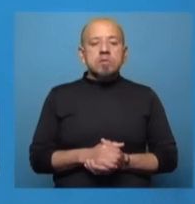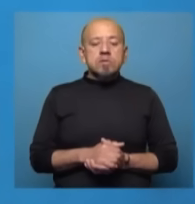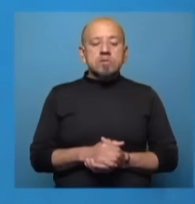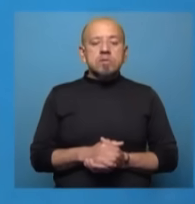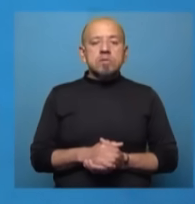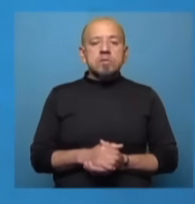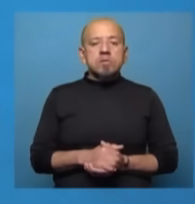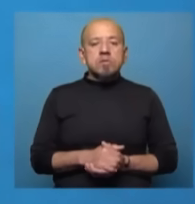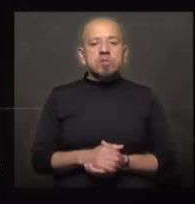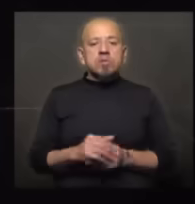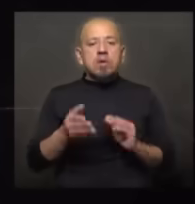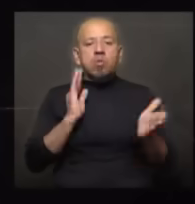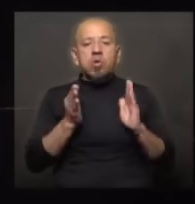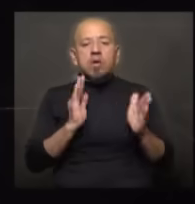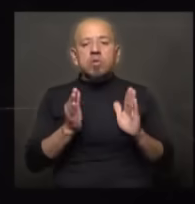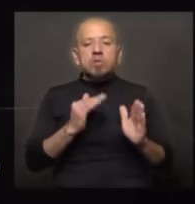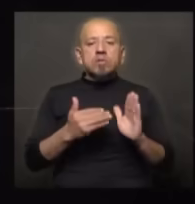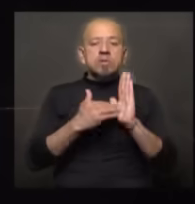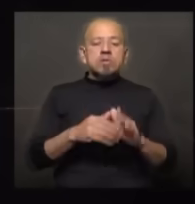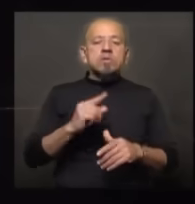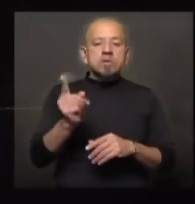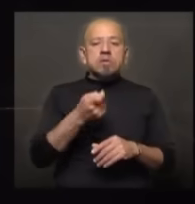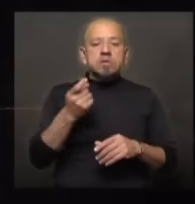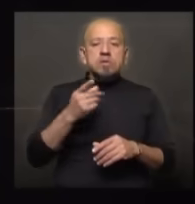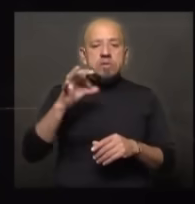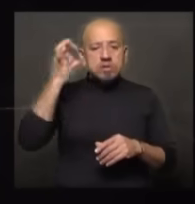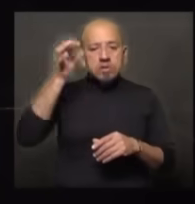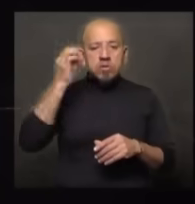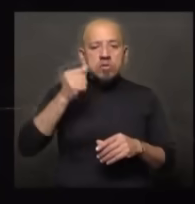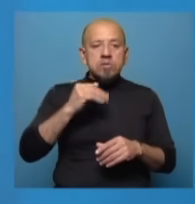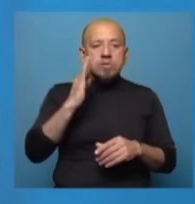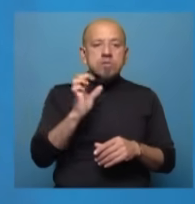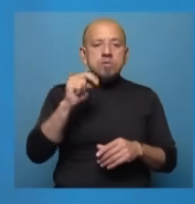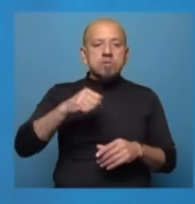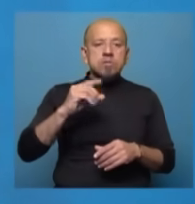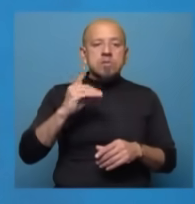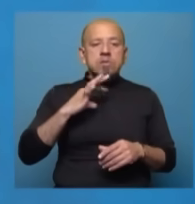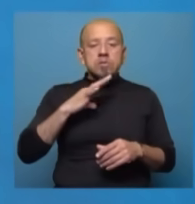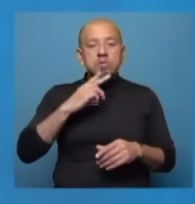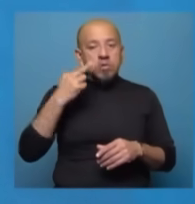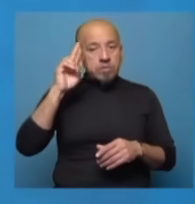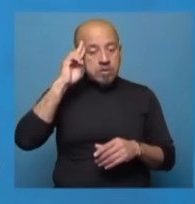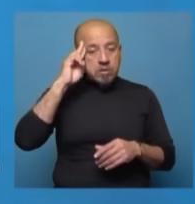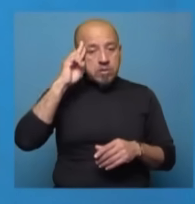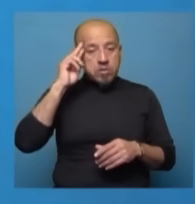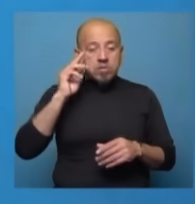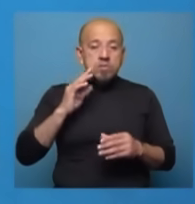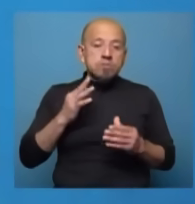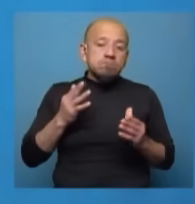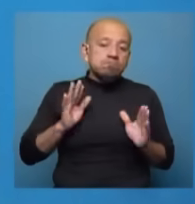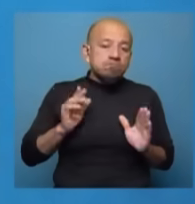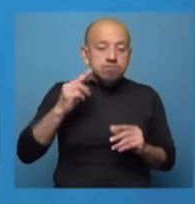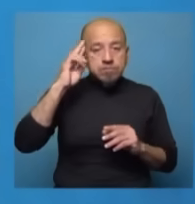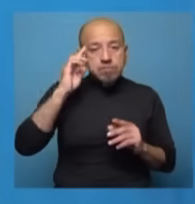renunciaron por ejemplo los abogados que representaban al ex senador penadés Cómo tomas eso con respeto y y